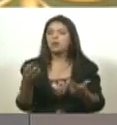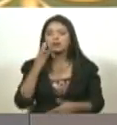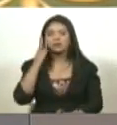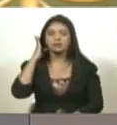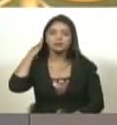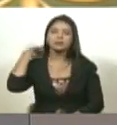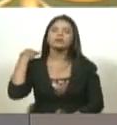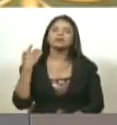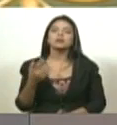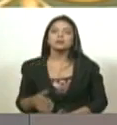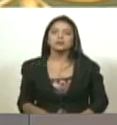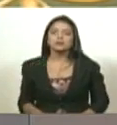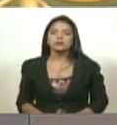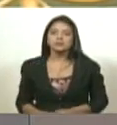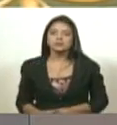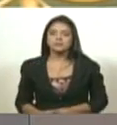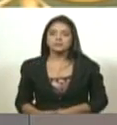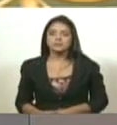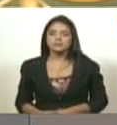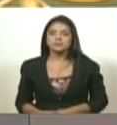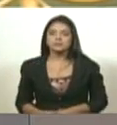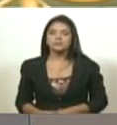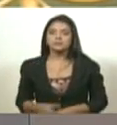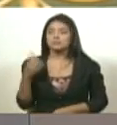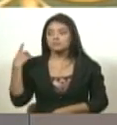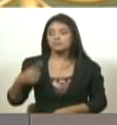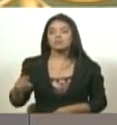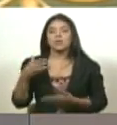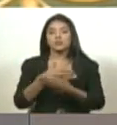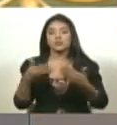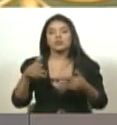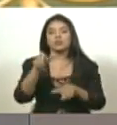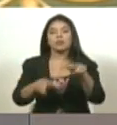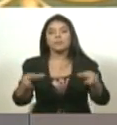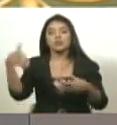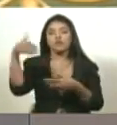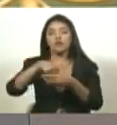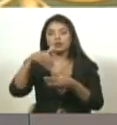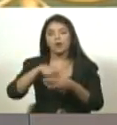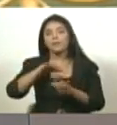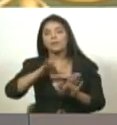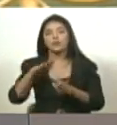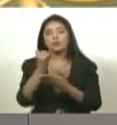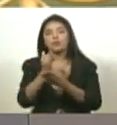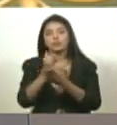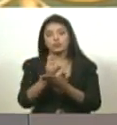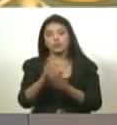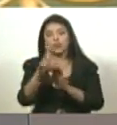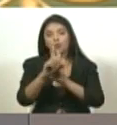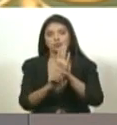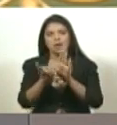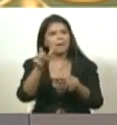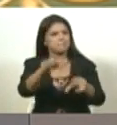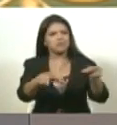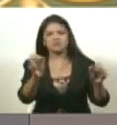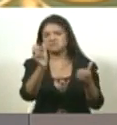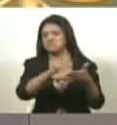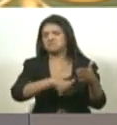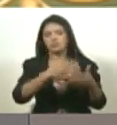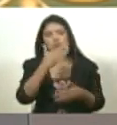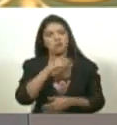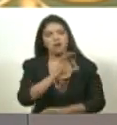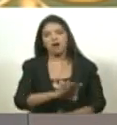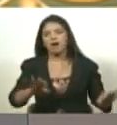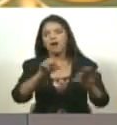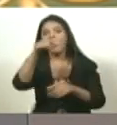todo, invisibilizar a los otros millones de personas que estaban votando a favor de la constituyente. Esa gente no existió, esa gente no apareció.